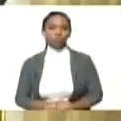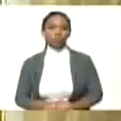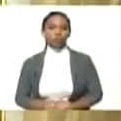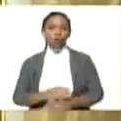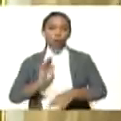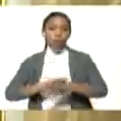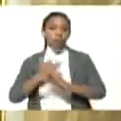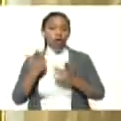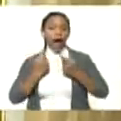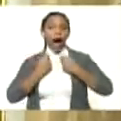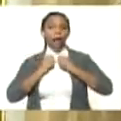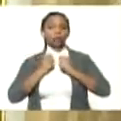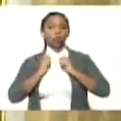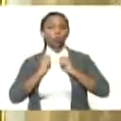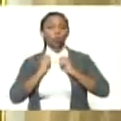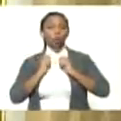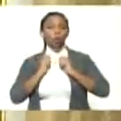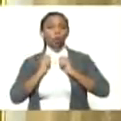Porque Aristóbulo,